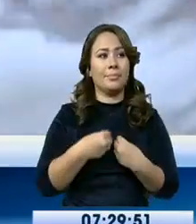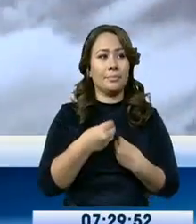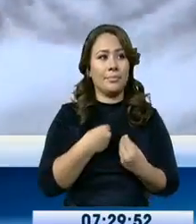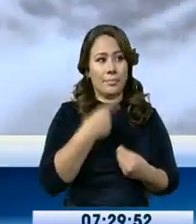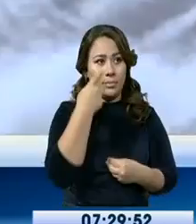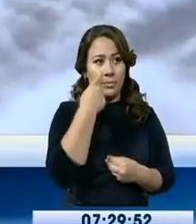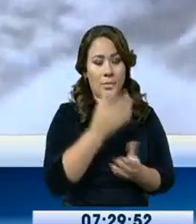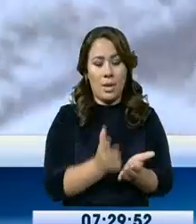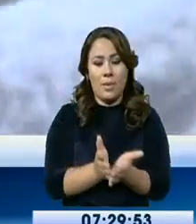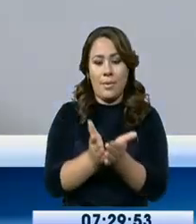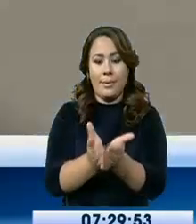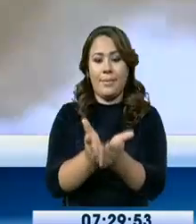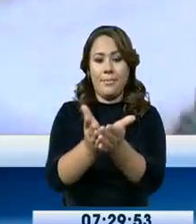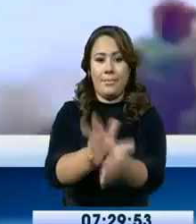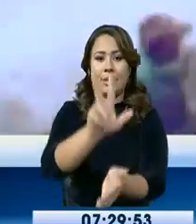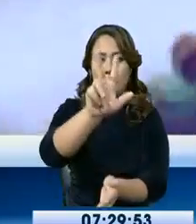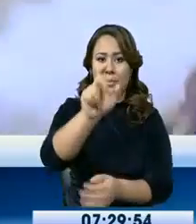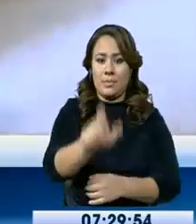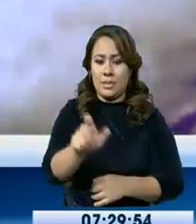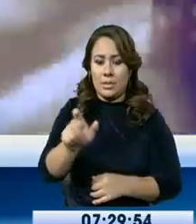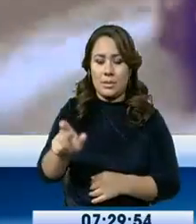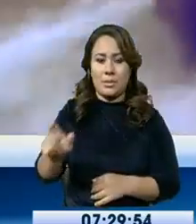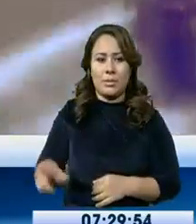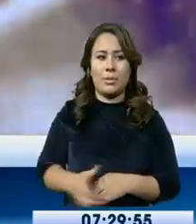con tres tripulantes.